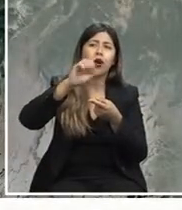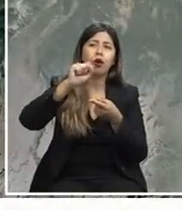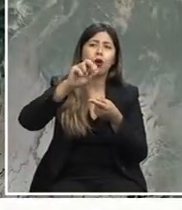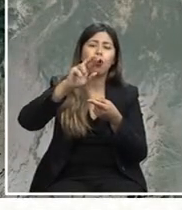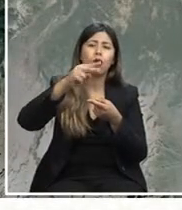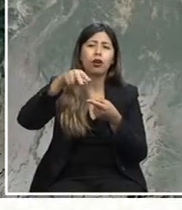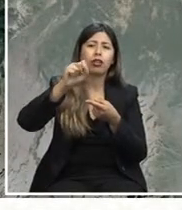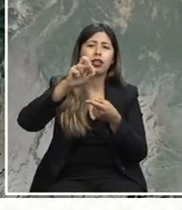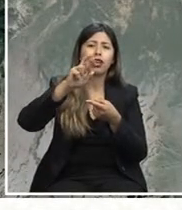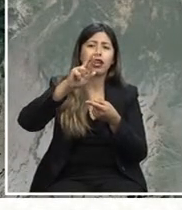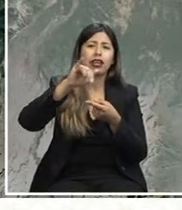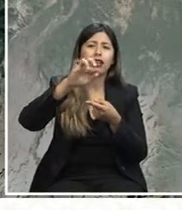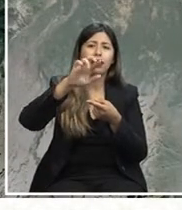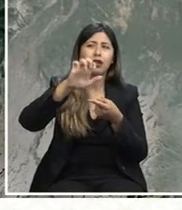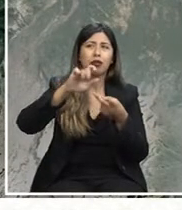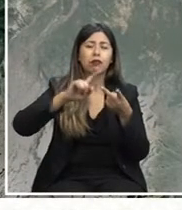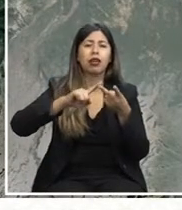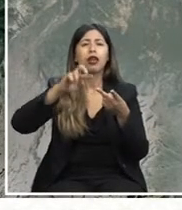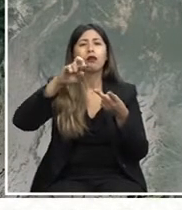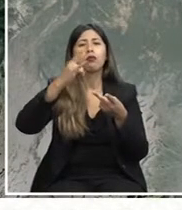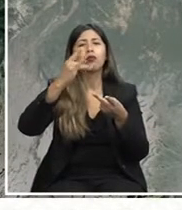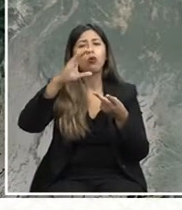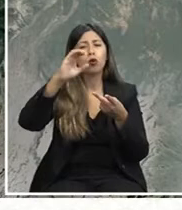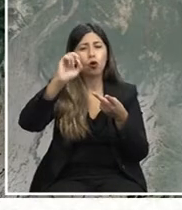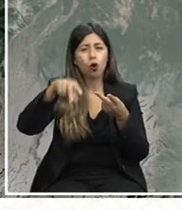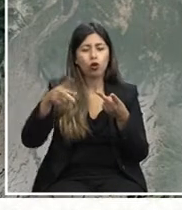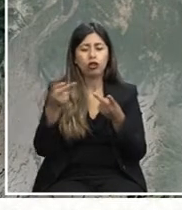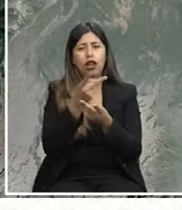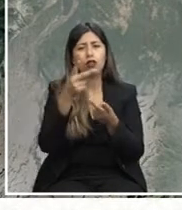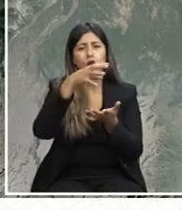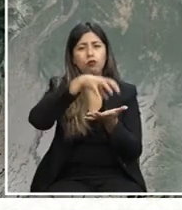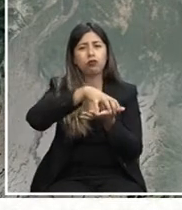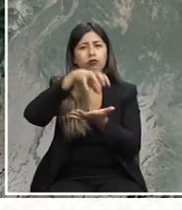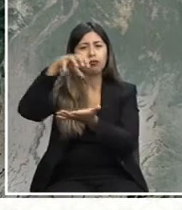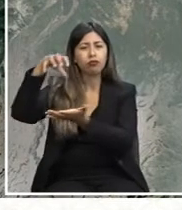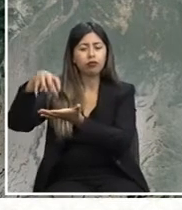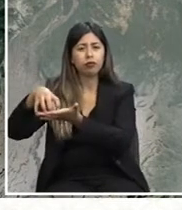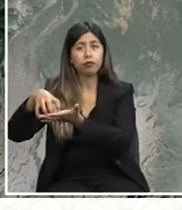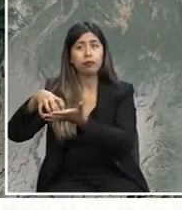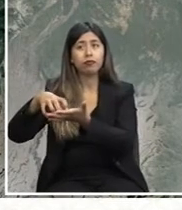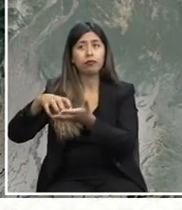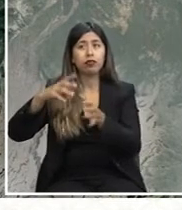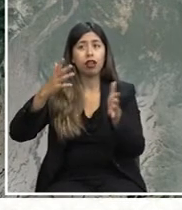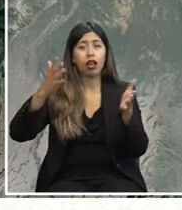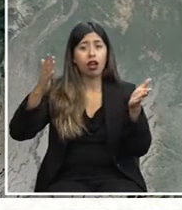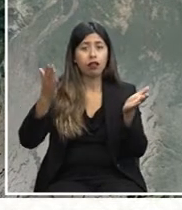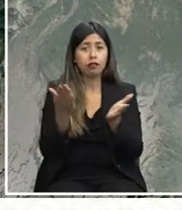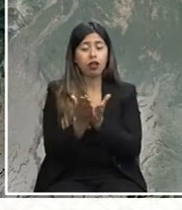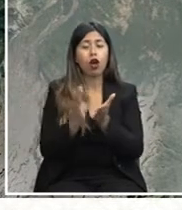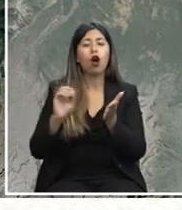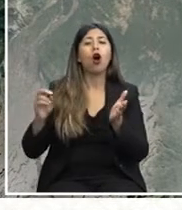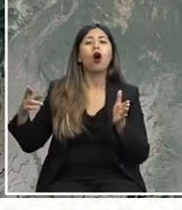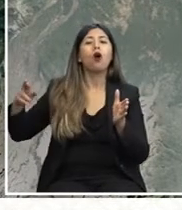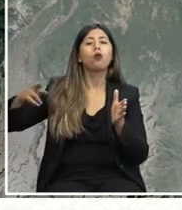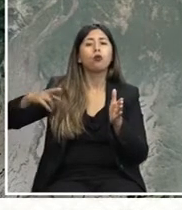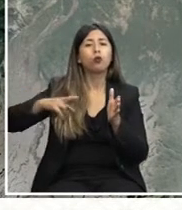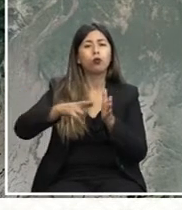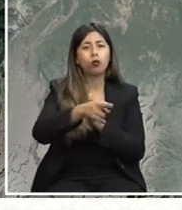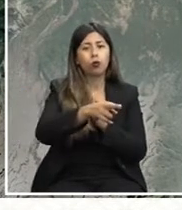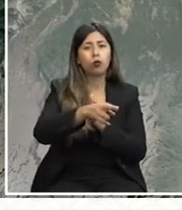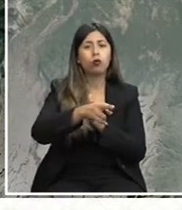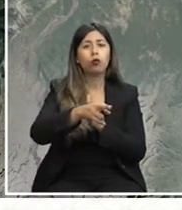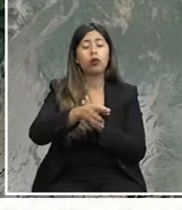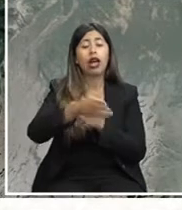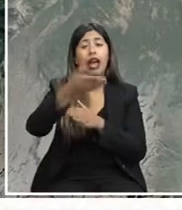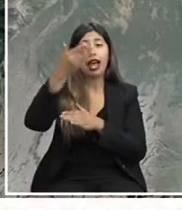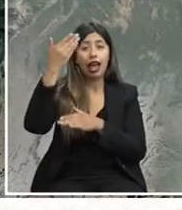Coñaripe y Pucón, como ven en la imagen, por ellos pasan quebradas o corrientes de agua que en el pasado